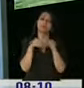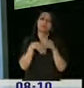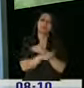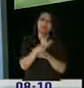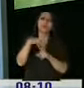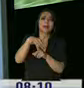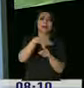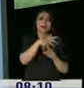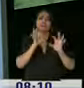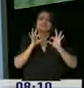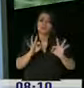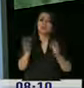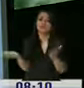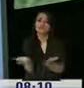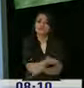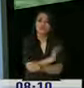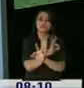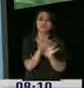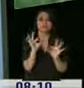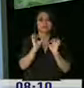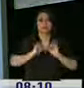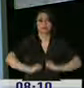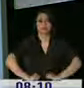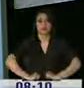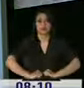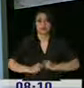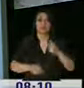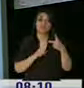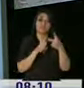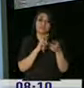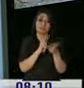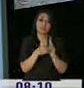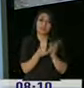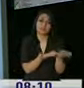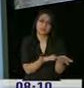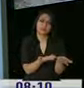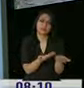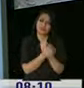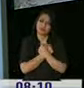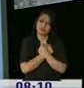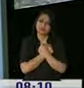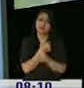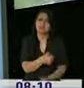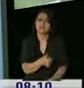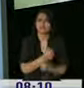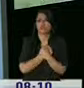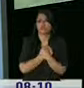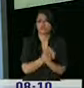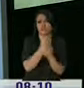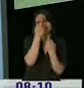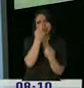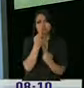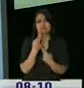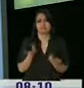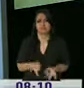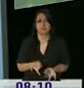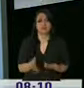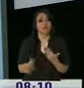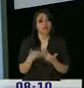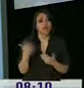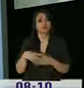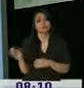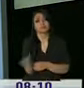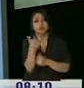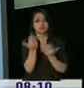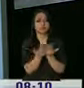condiciones aceptables de lo que estamos viendo. Y ustedes, vecinos en La Mañosca, quiéranse un poquito, realmente es muy fácil